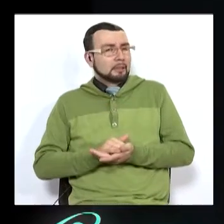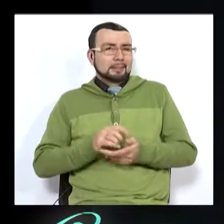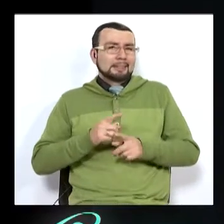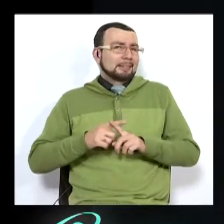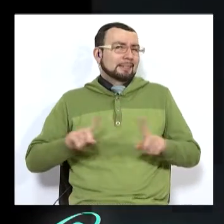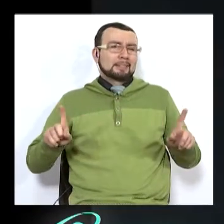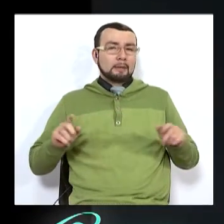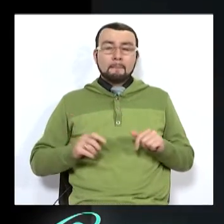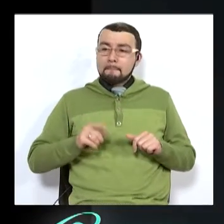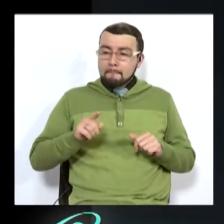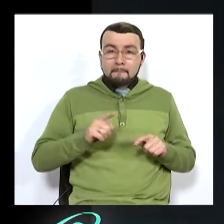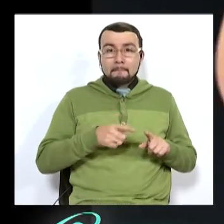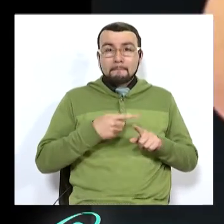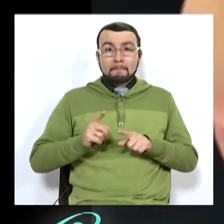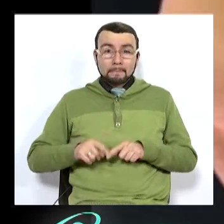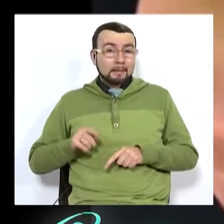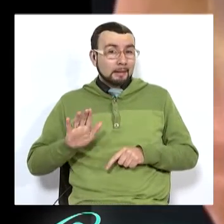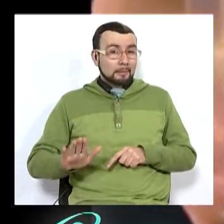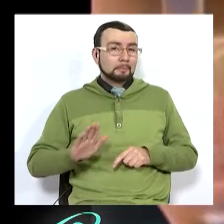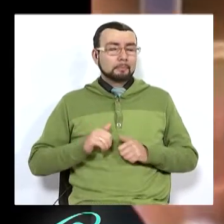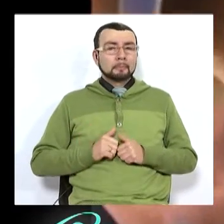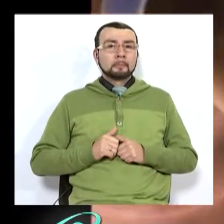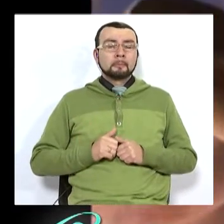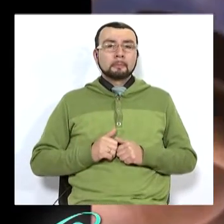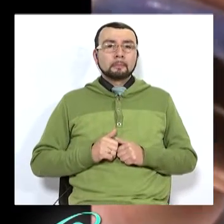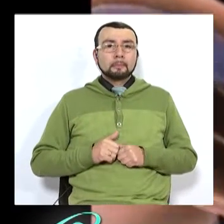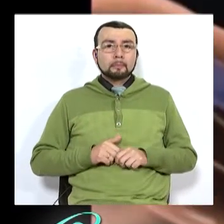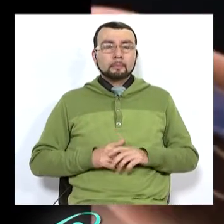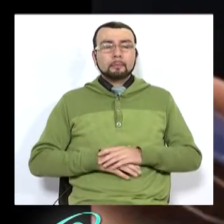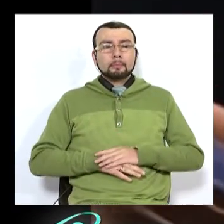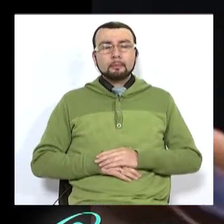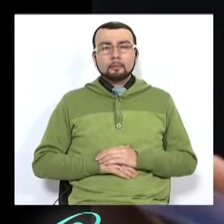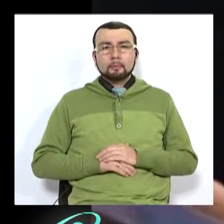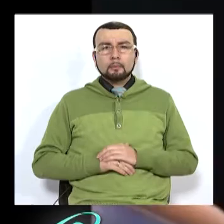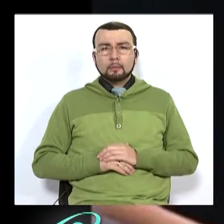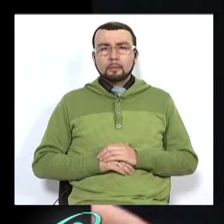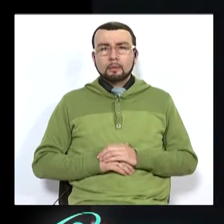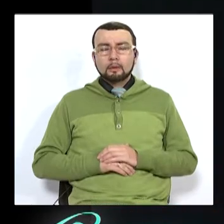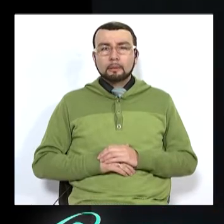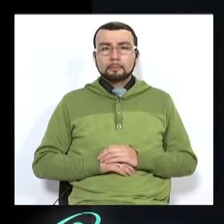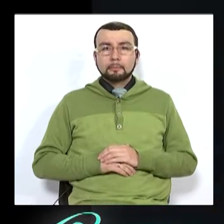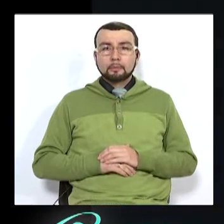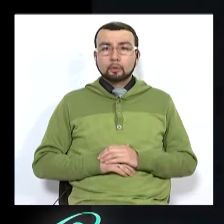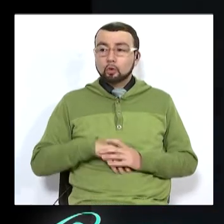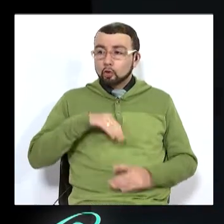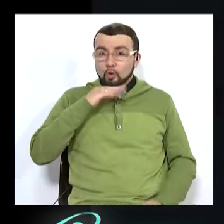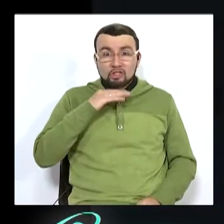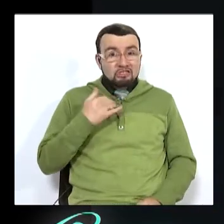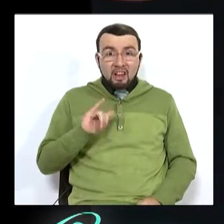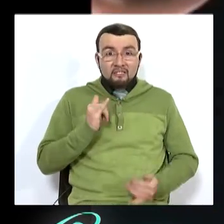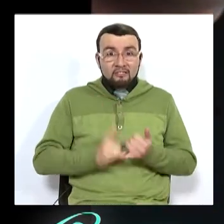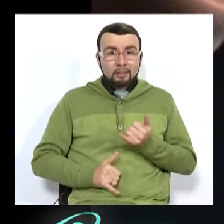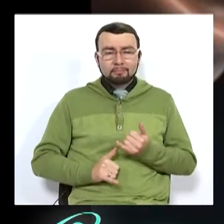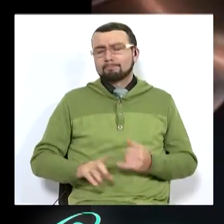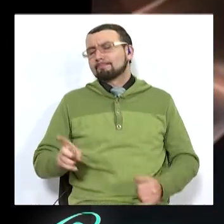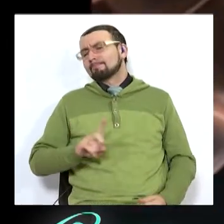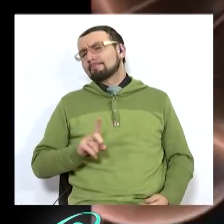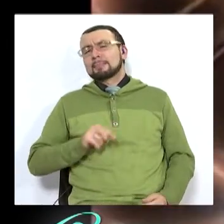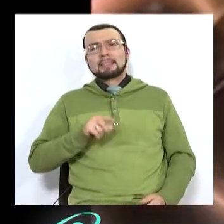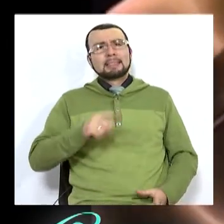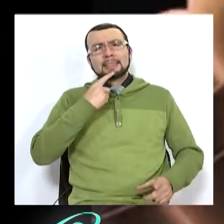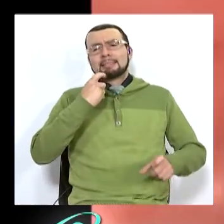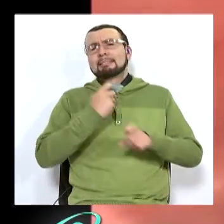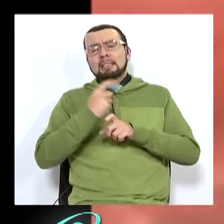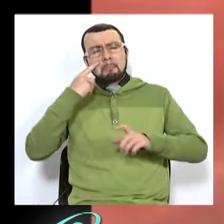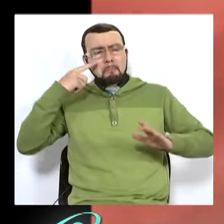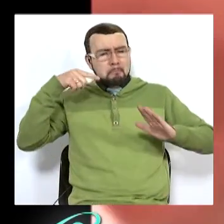que denomina peritoneo, olor peritoneal. Como si esto no fuera suficiente para un tema complicado, cuando